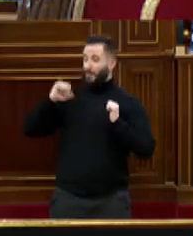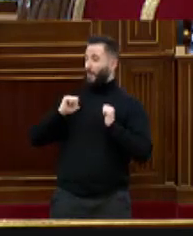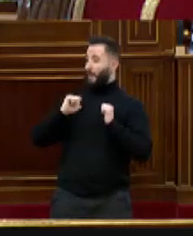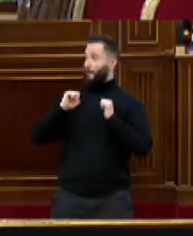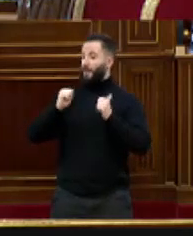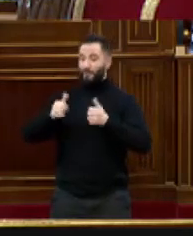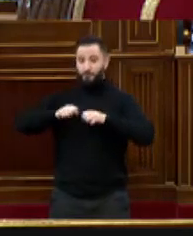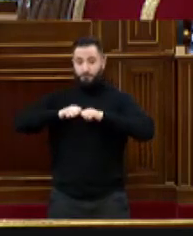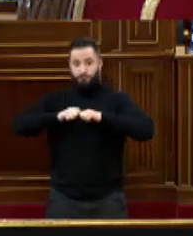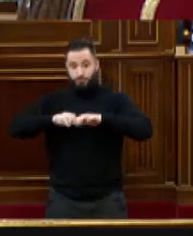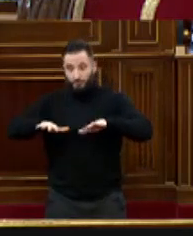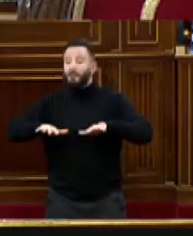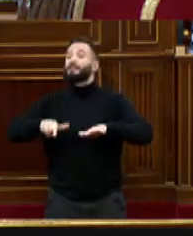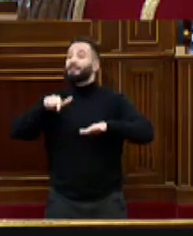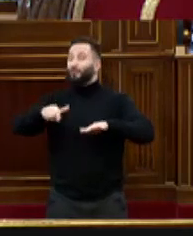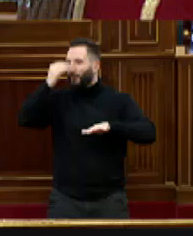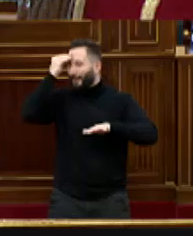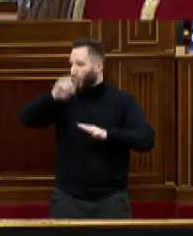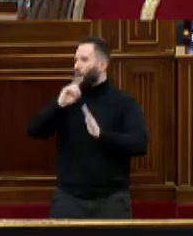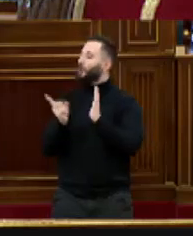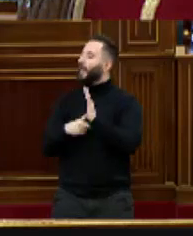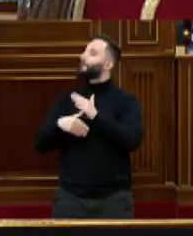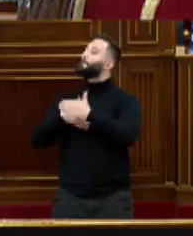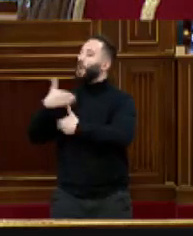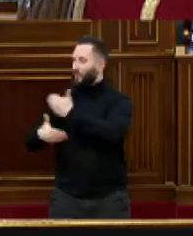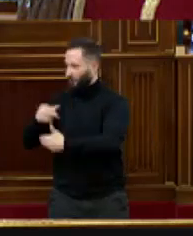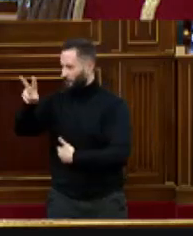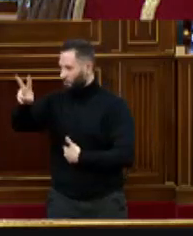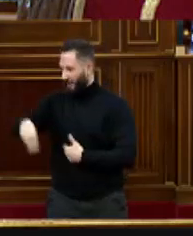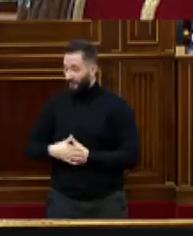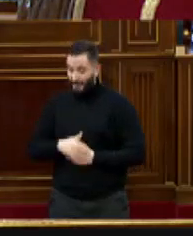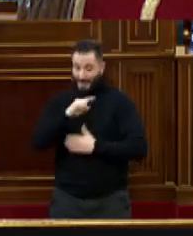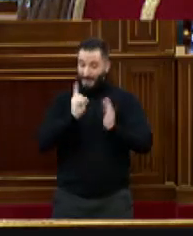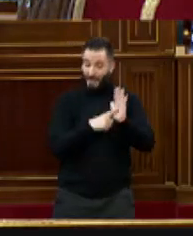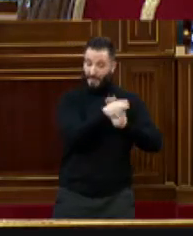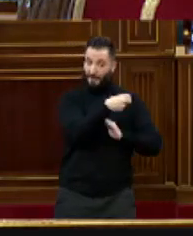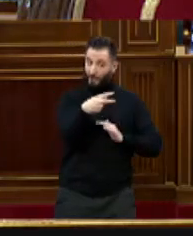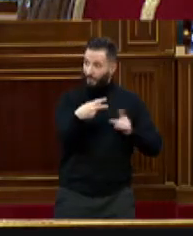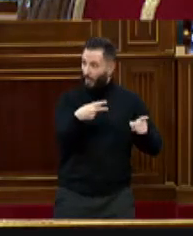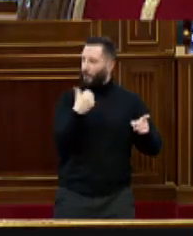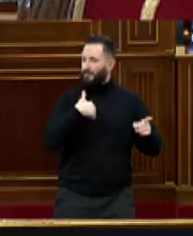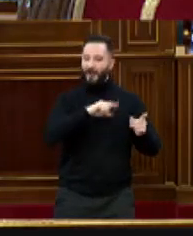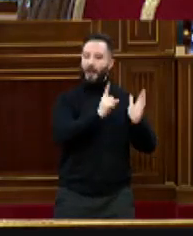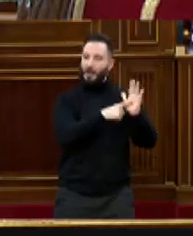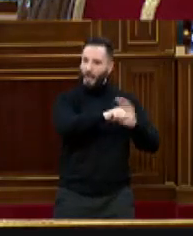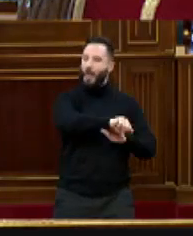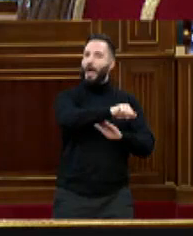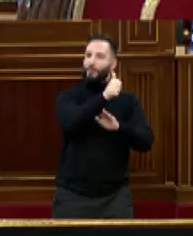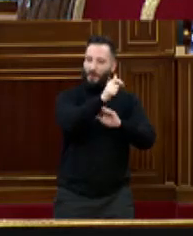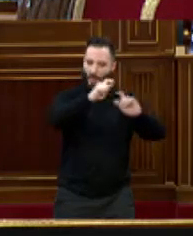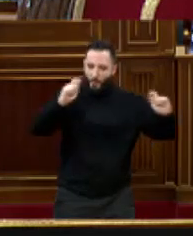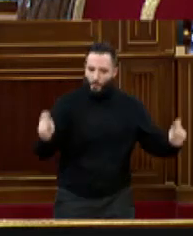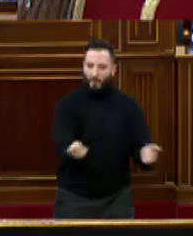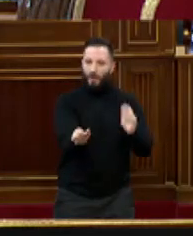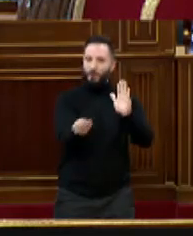su despliegue Yo diría que es una ley proceso la ley resultado es aquella que una vez aprobada y publicada